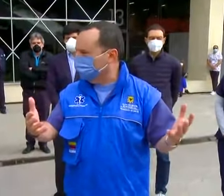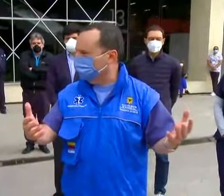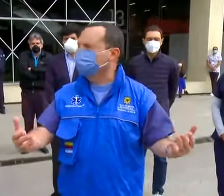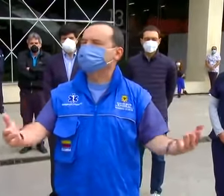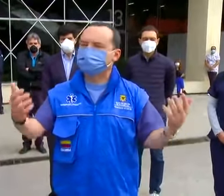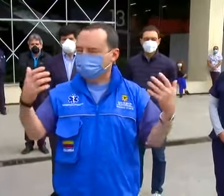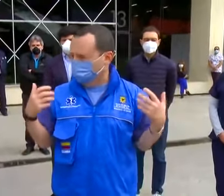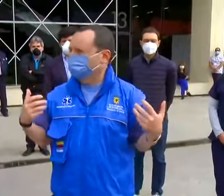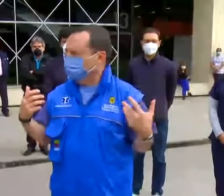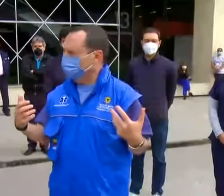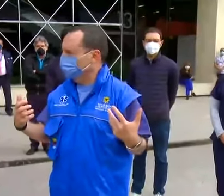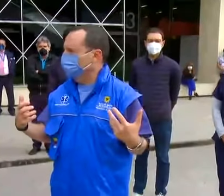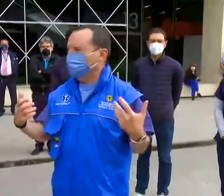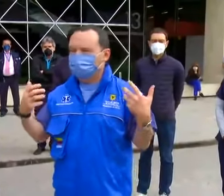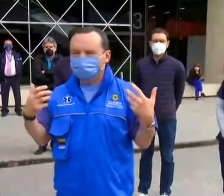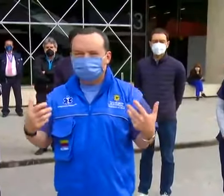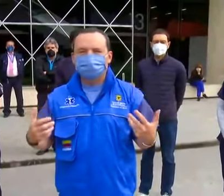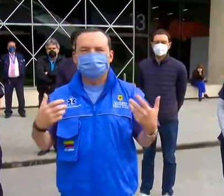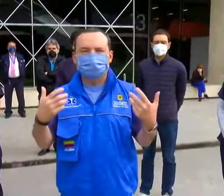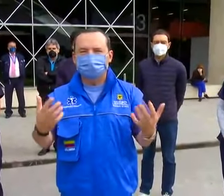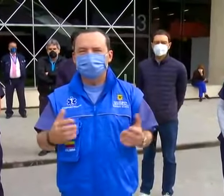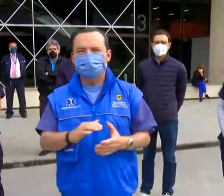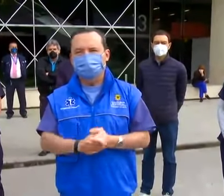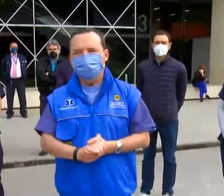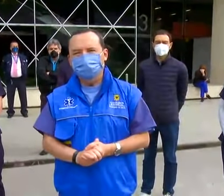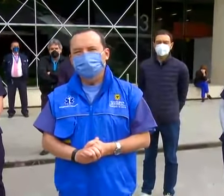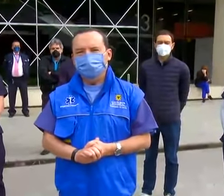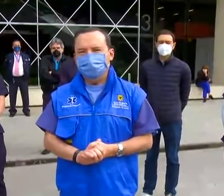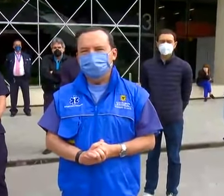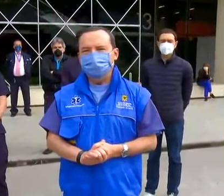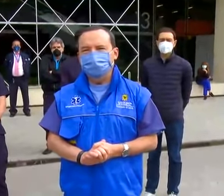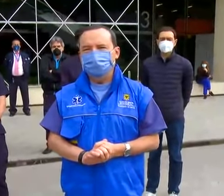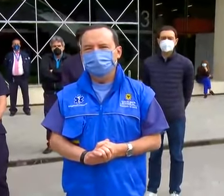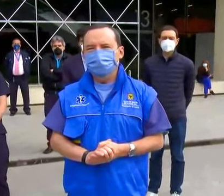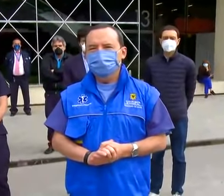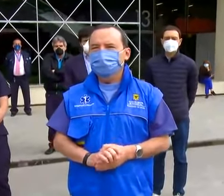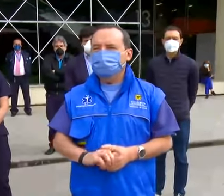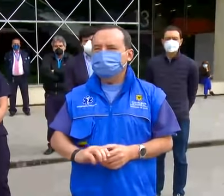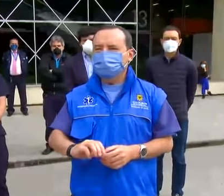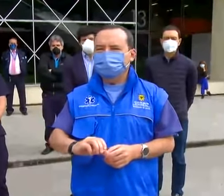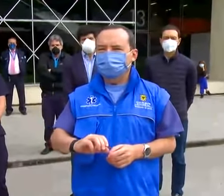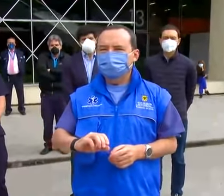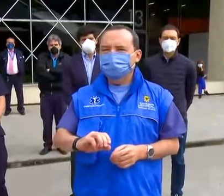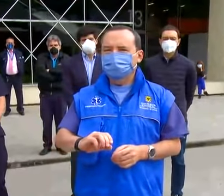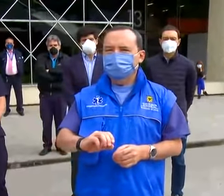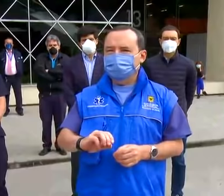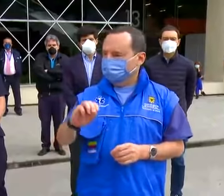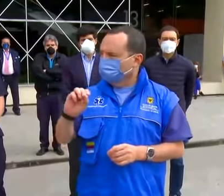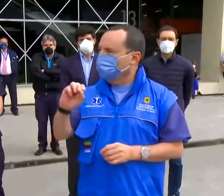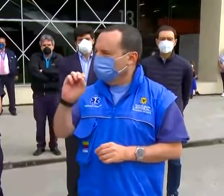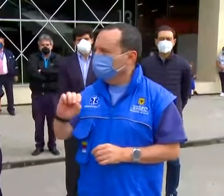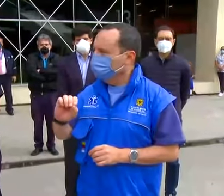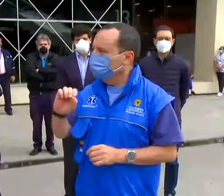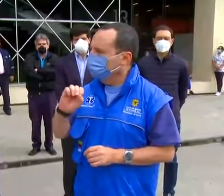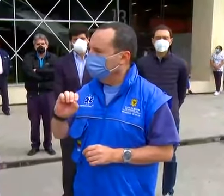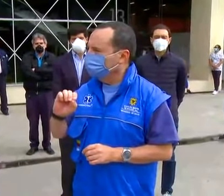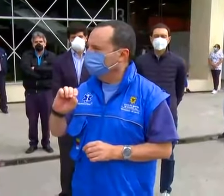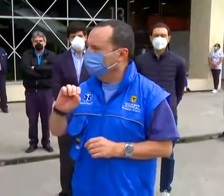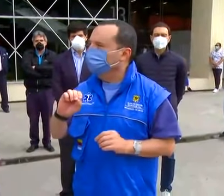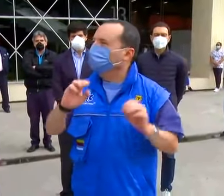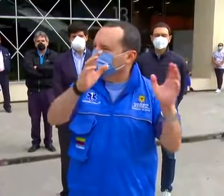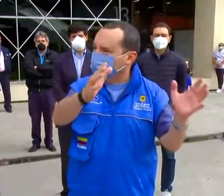líneas telefónicas como los seres humanos que contestan, dan consejería, nos ha permitido una estrategia que es hoy ejemplo en